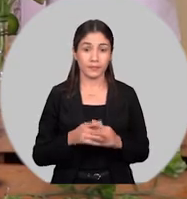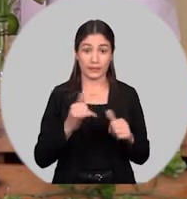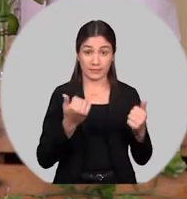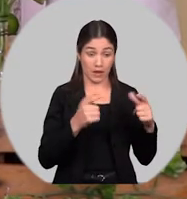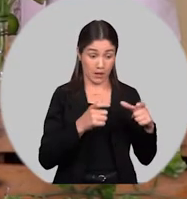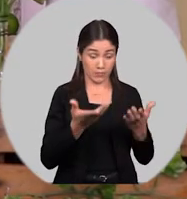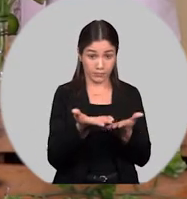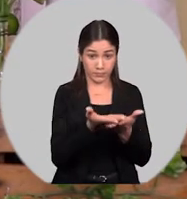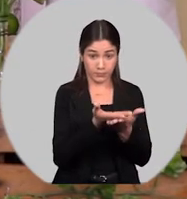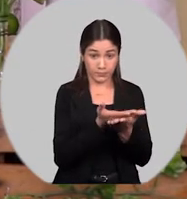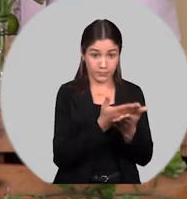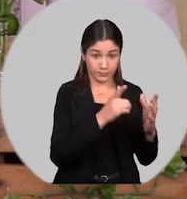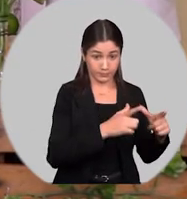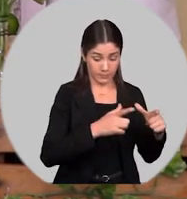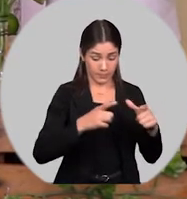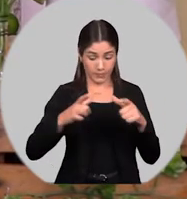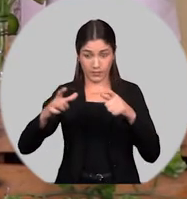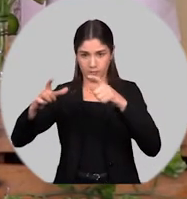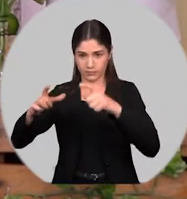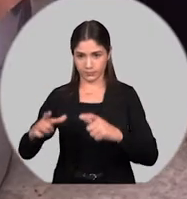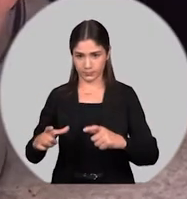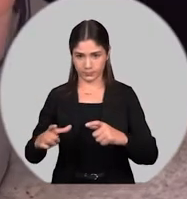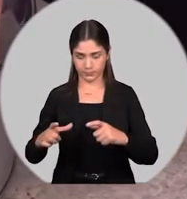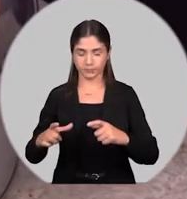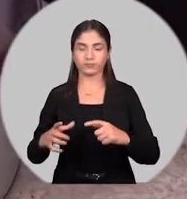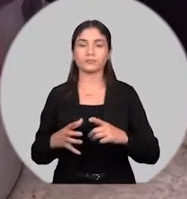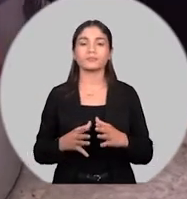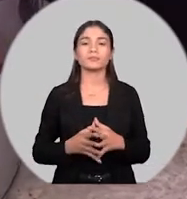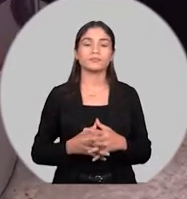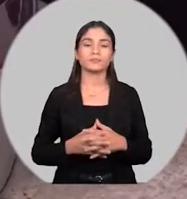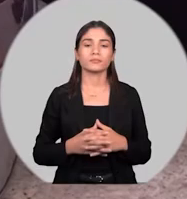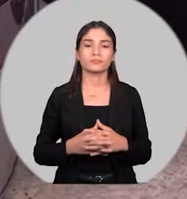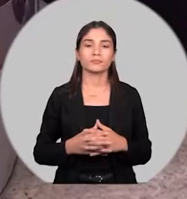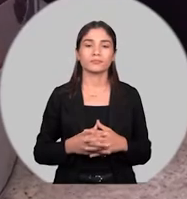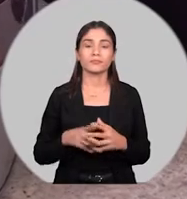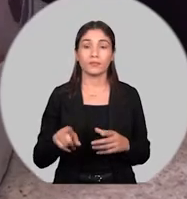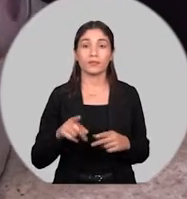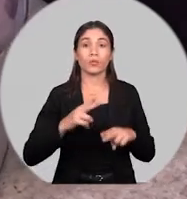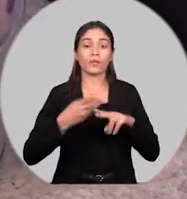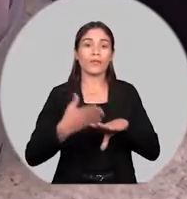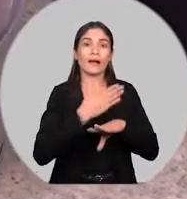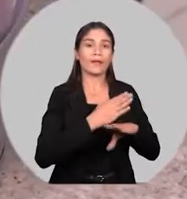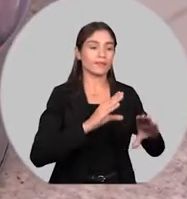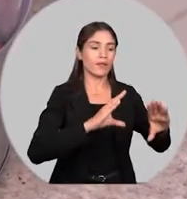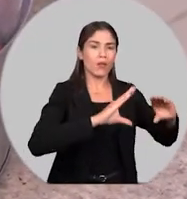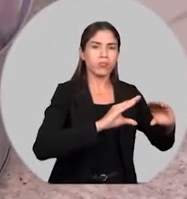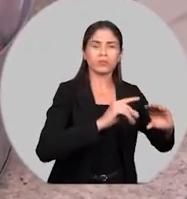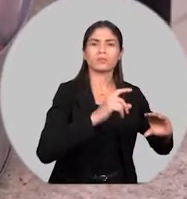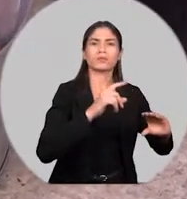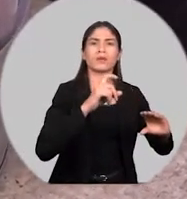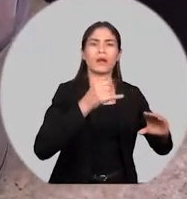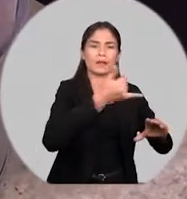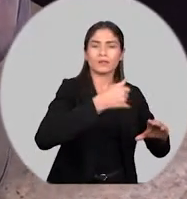mi bizcochuelo, utilizo primero la base. Esta torta no hace falta mojar porque, como pueden ver,